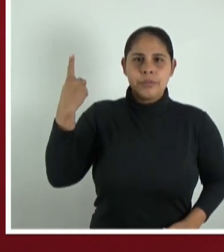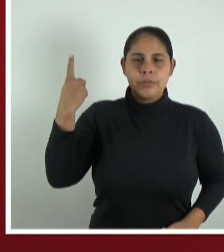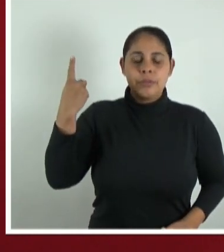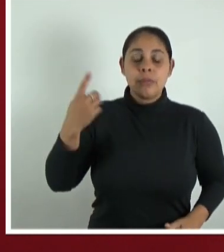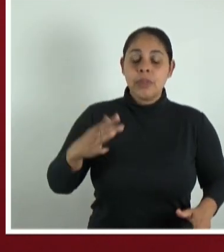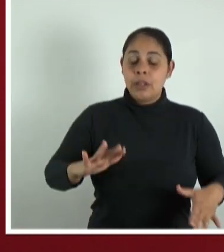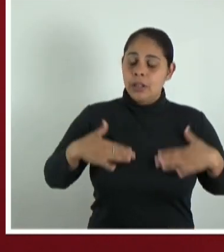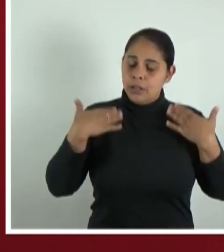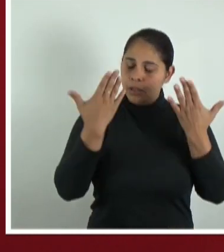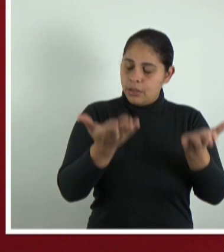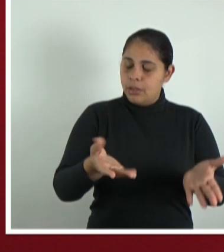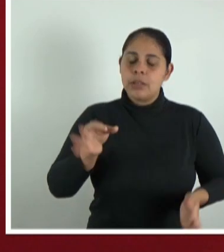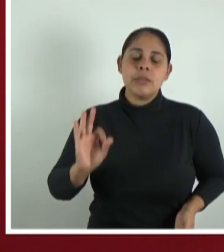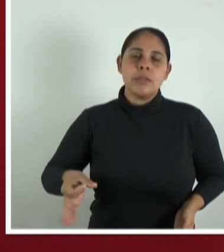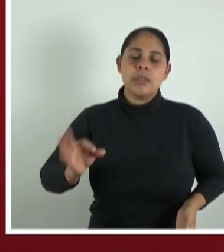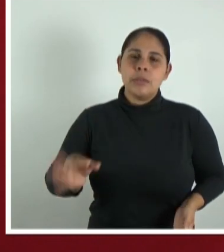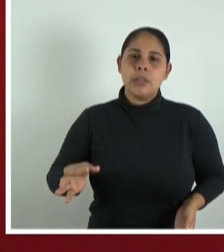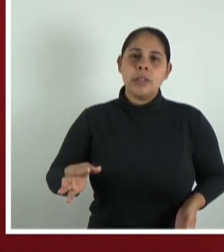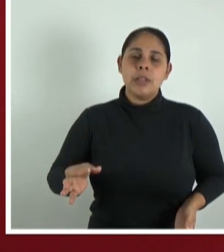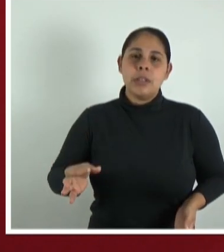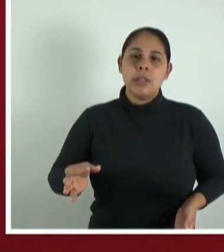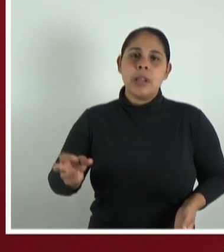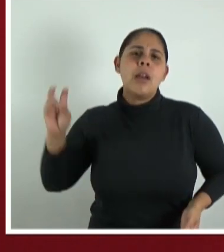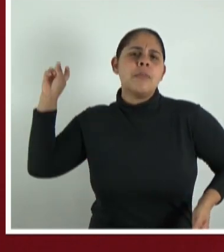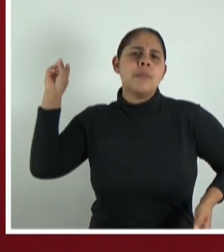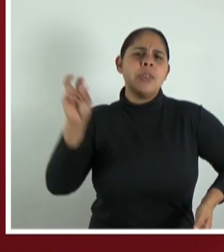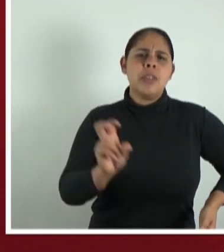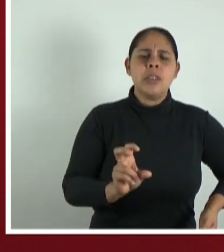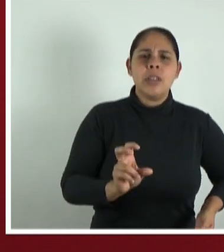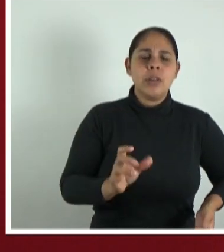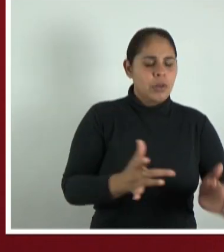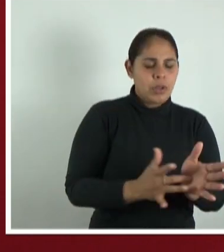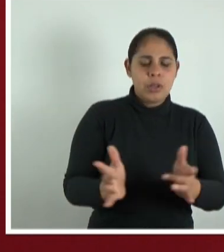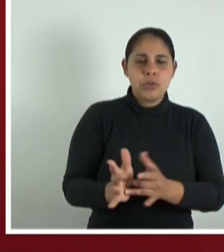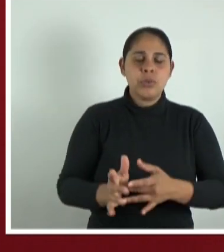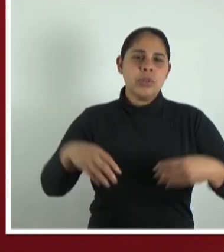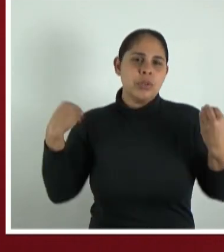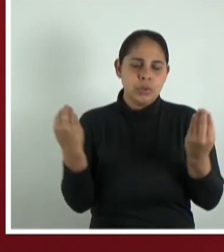La gracia y la verdad vinieron con Jesucristo.